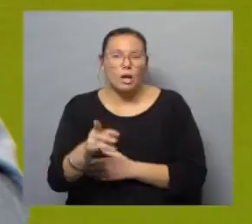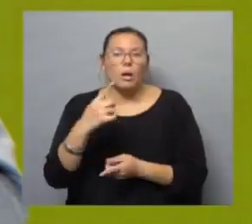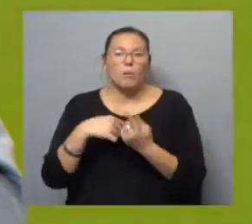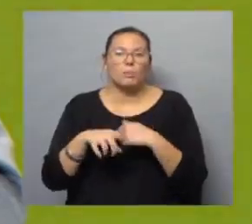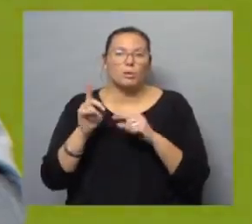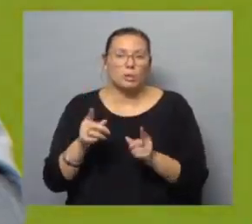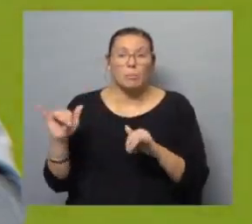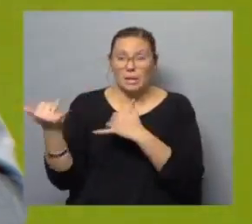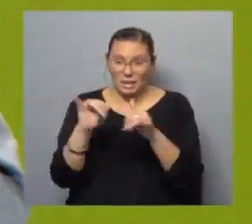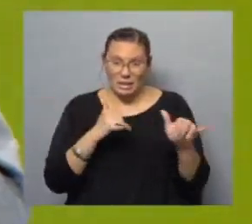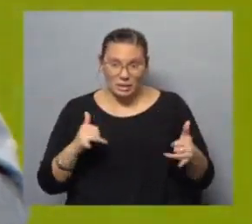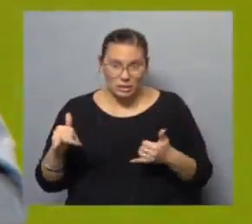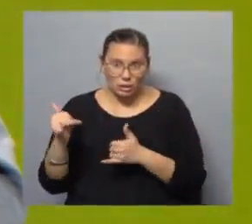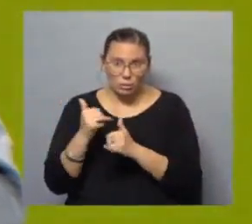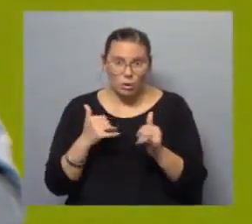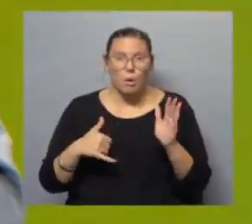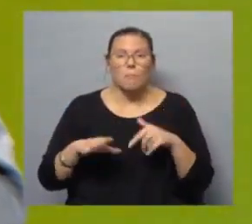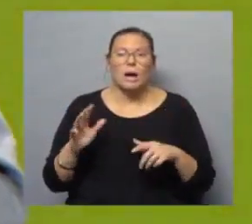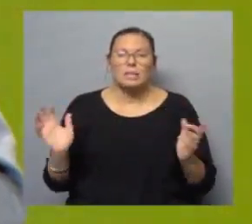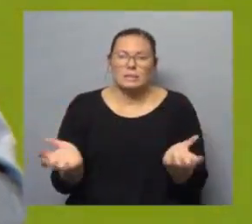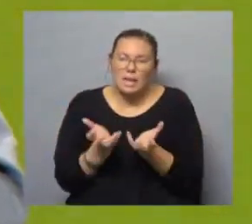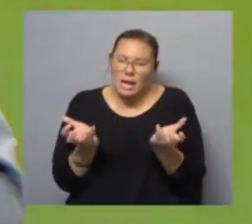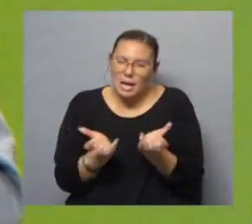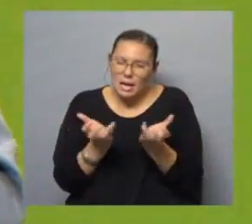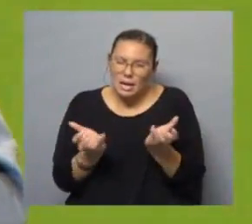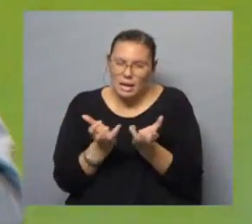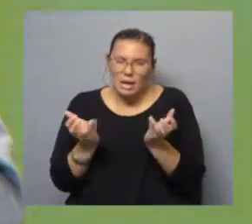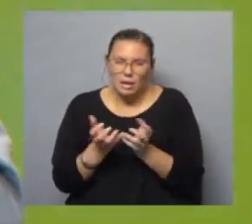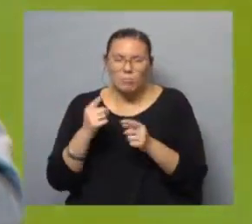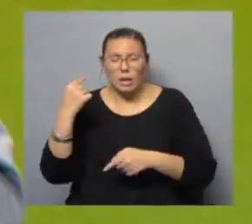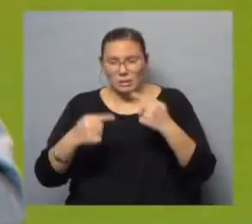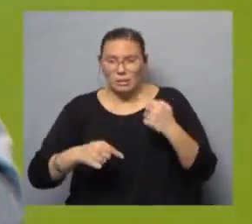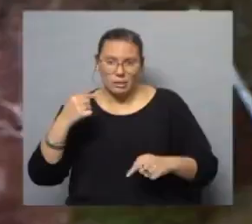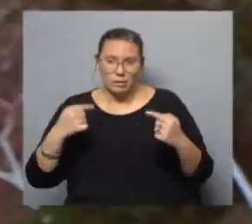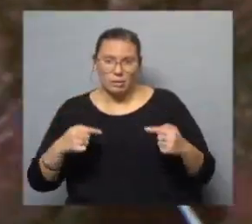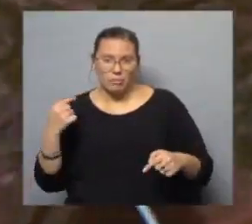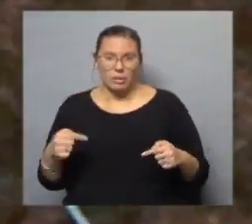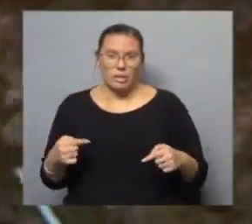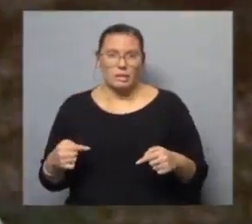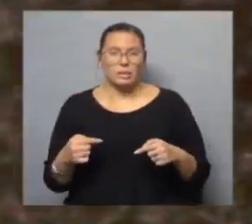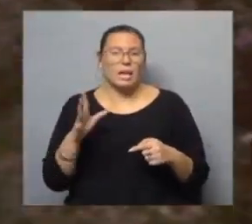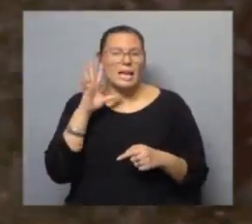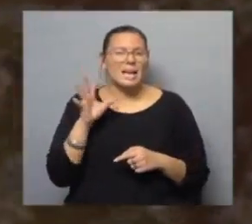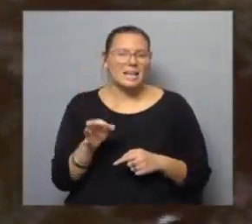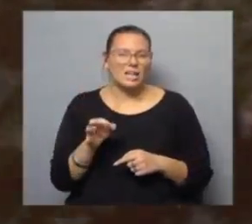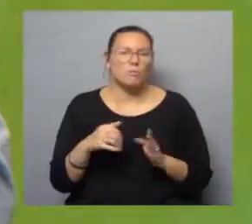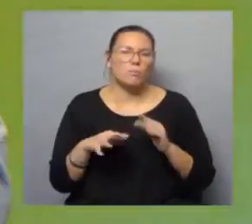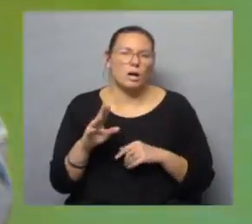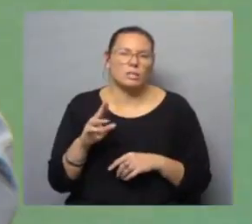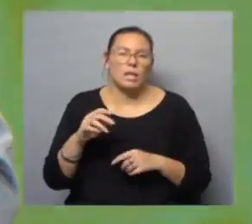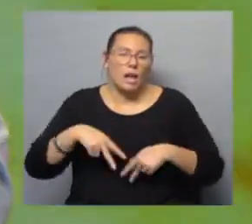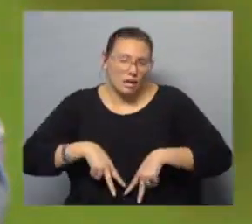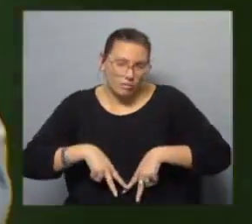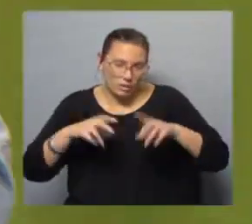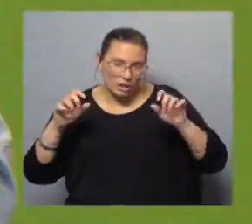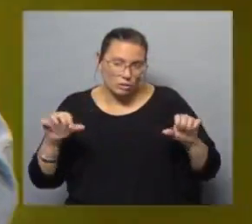uso recreativo, ¿no? El uso, sobre todo el termal, que es el más conocido por todos, con sus variedades. Considera, sobre todo desde la óptica de las investigaciones